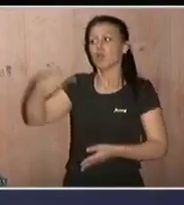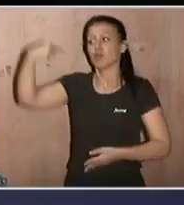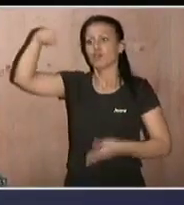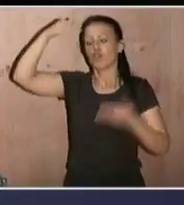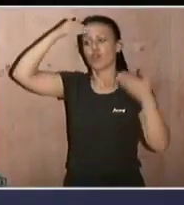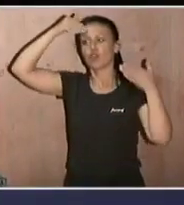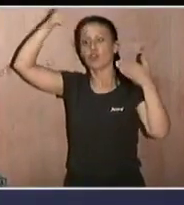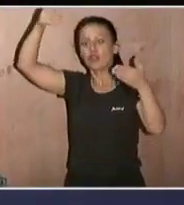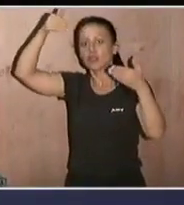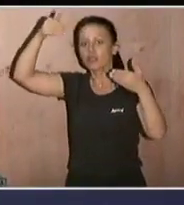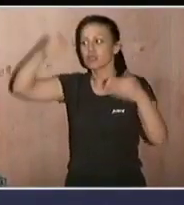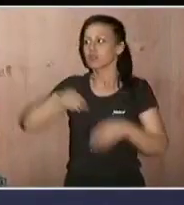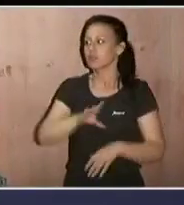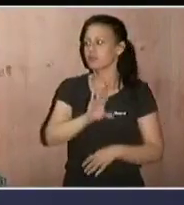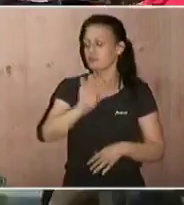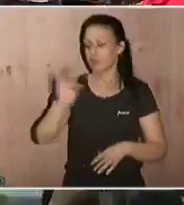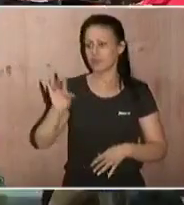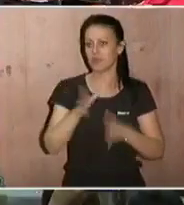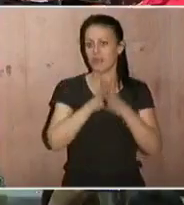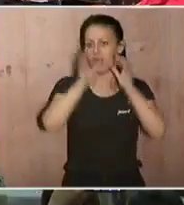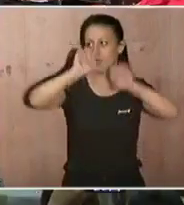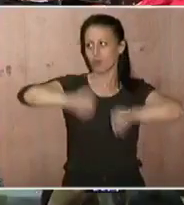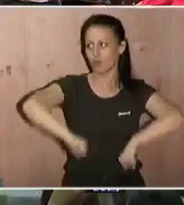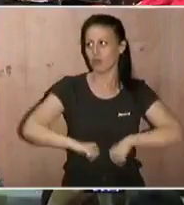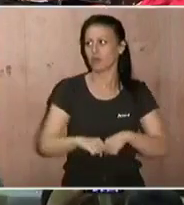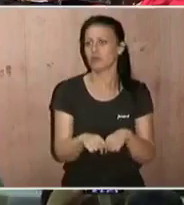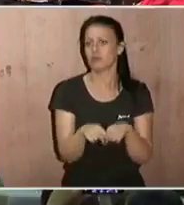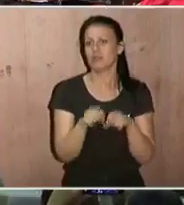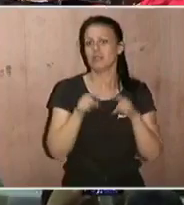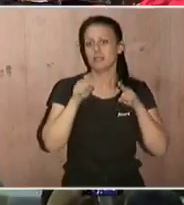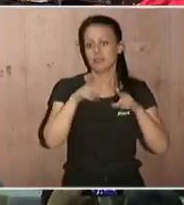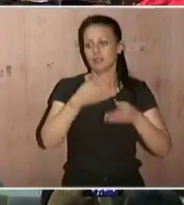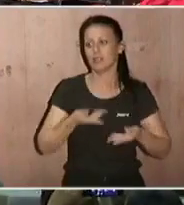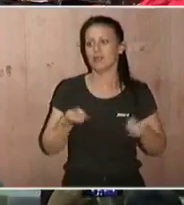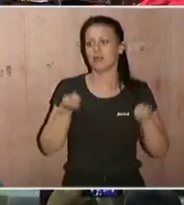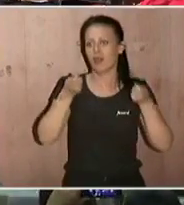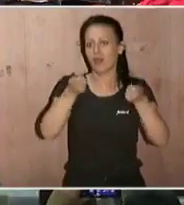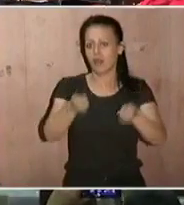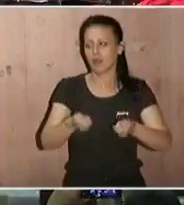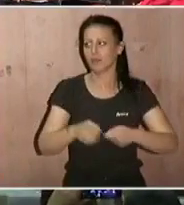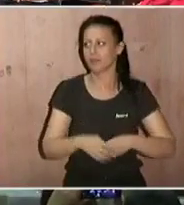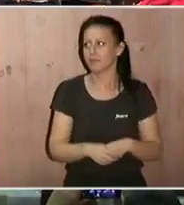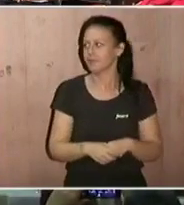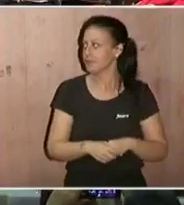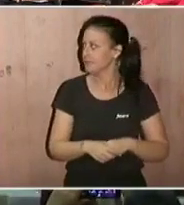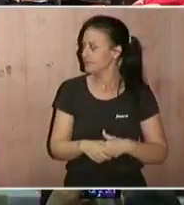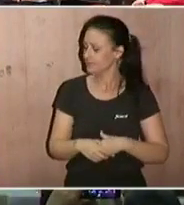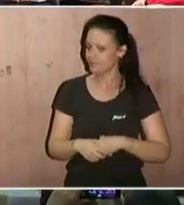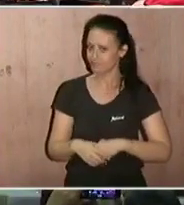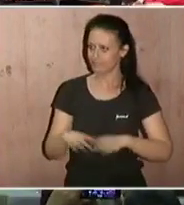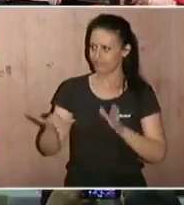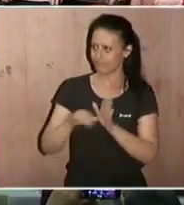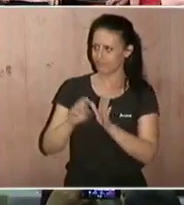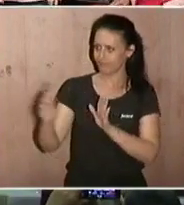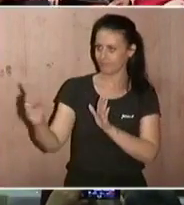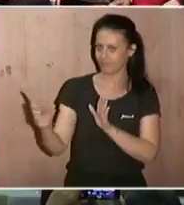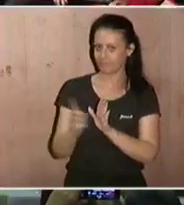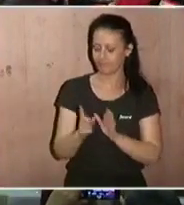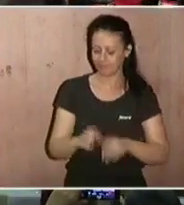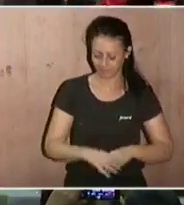causa? Sí, estamos de acuerdo y así lo otorgamos. Acercaos.